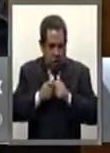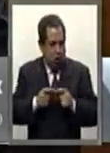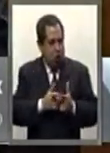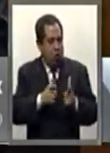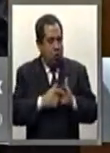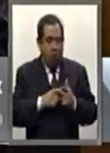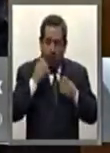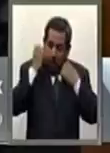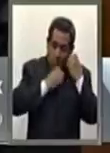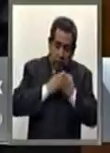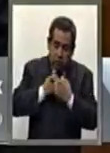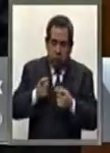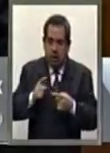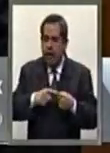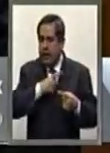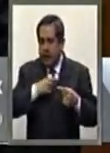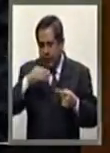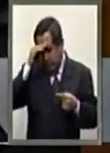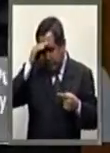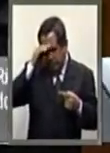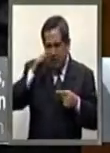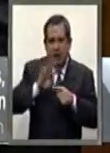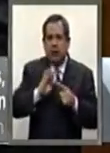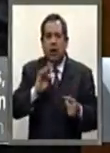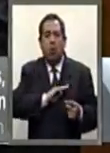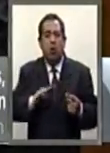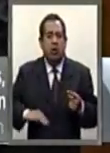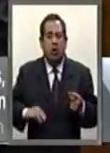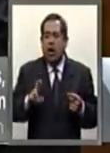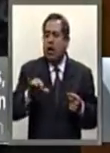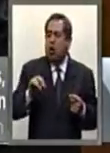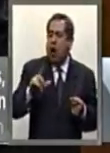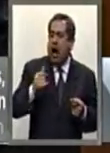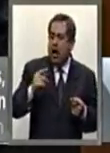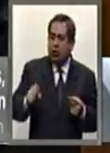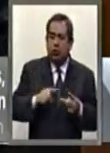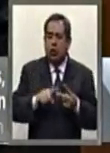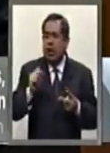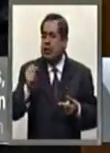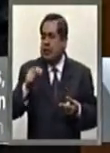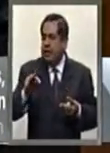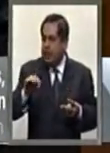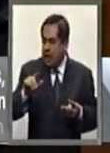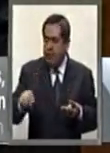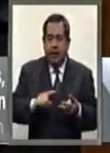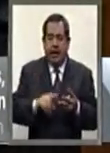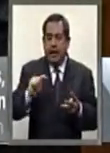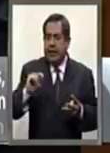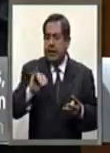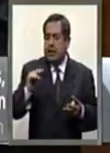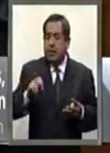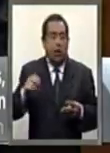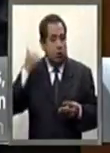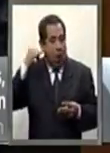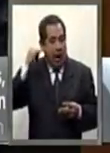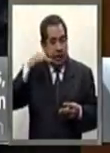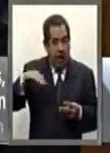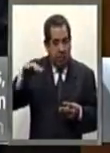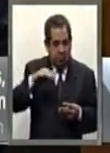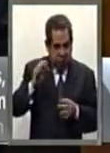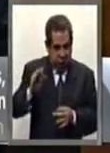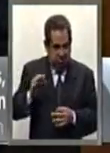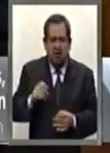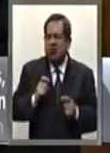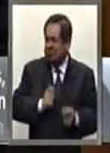Pueblos Mágicos analicen la viabilidad de los municipios de Río Lagartos, San Felipe y Tizimín del estado de Yucatán, sean